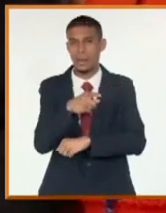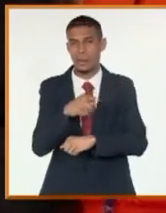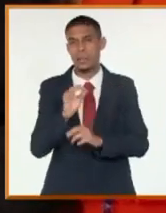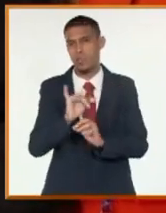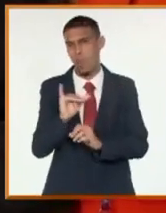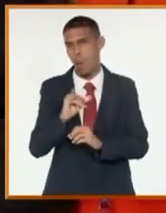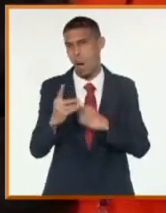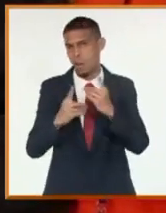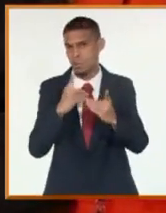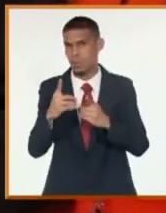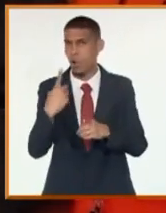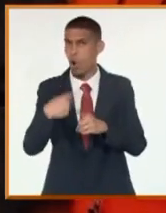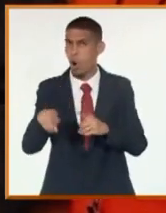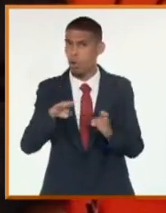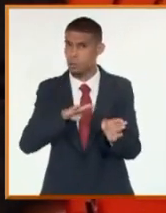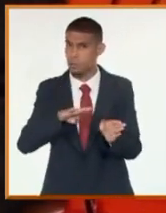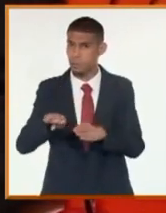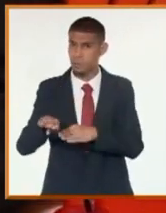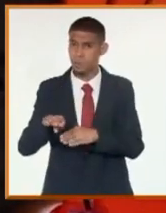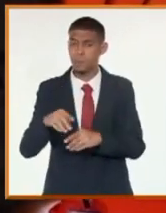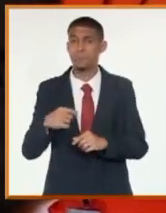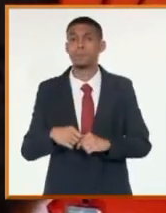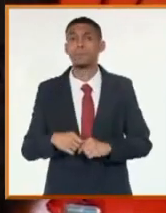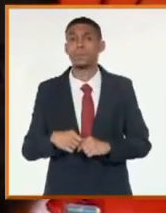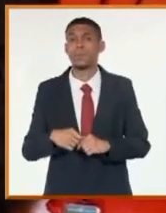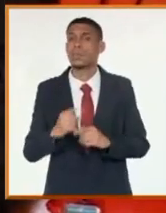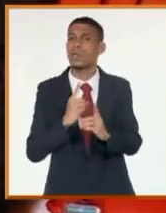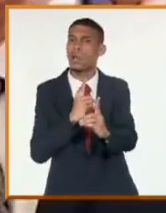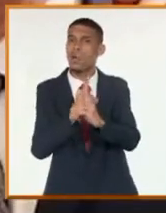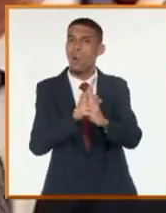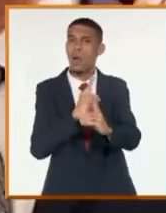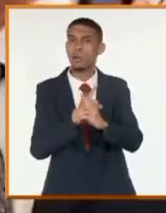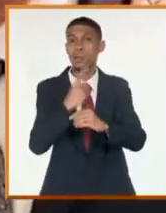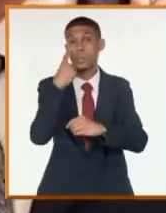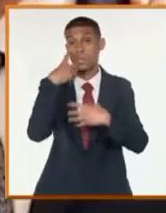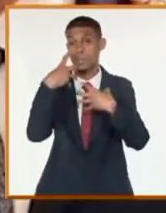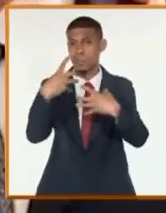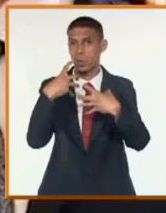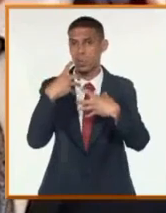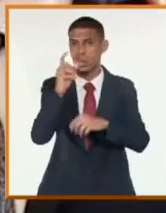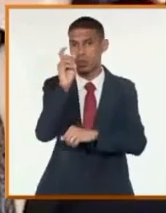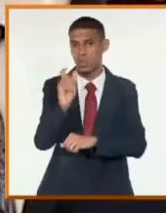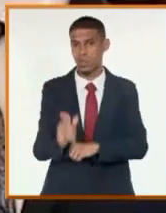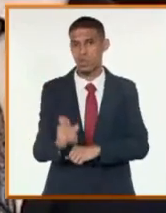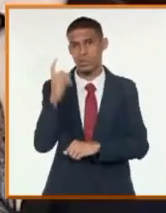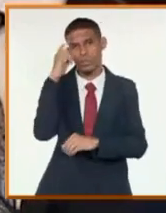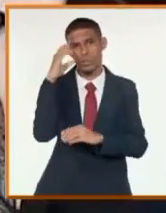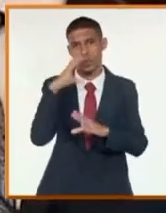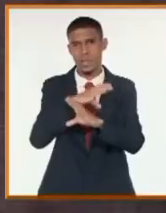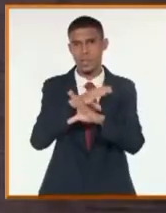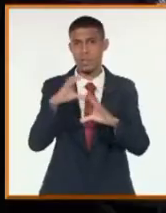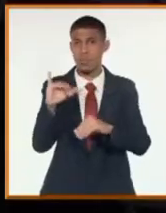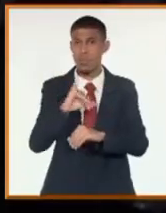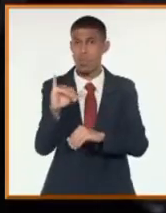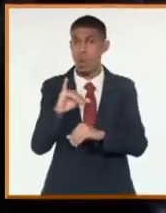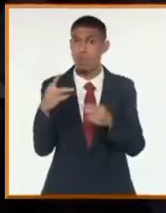con representantes de ese importante sector de la sociedad norteamericana y con